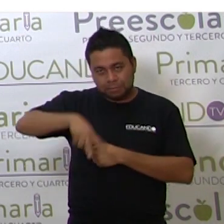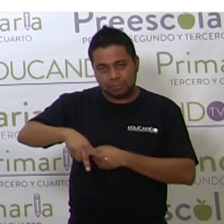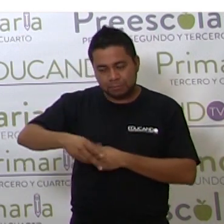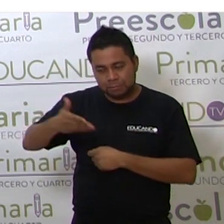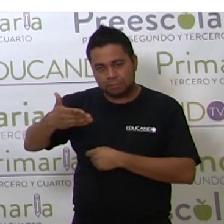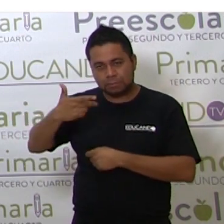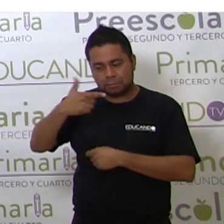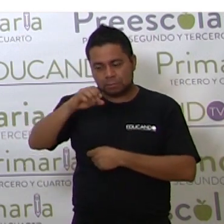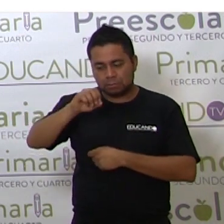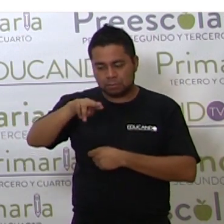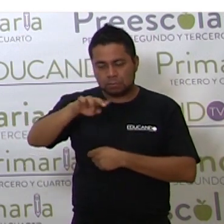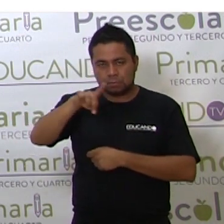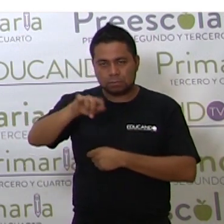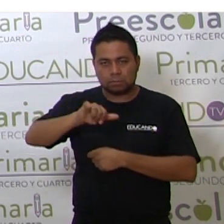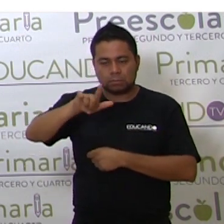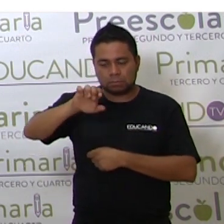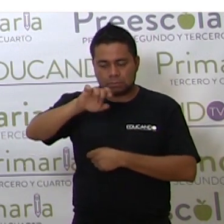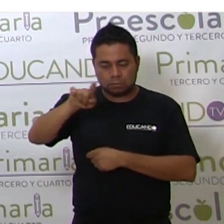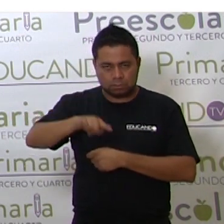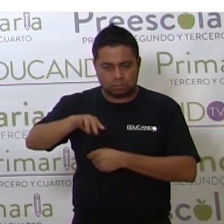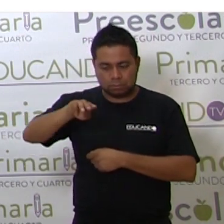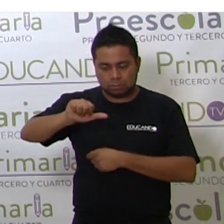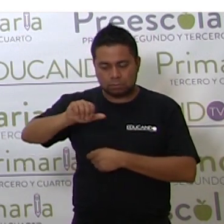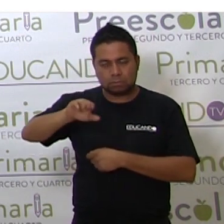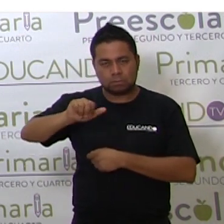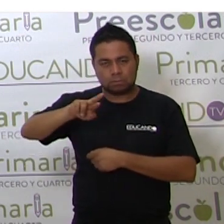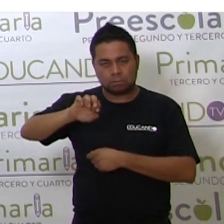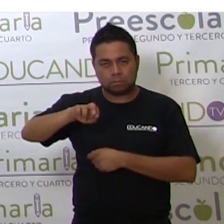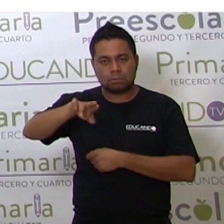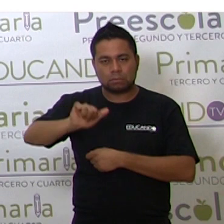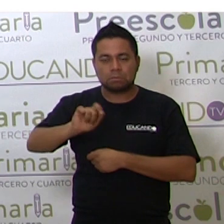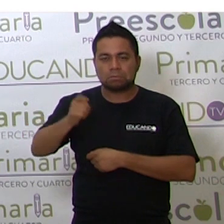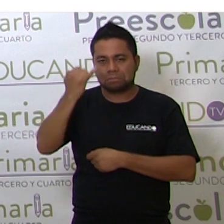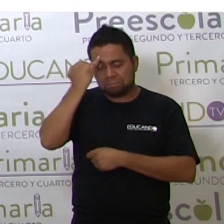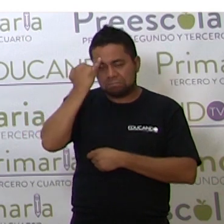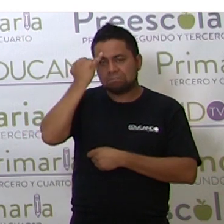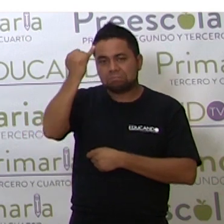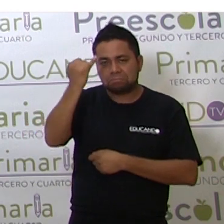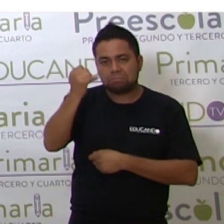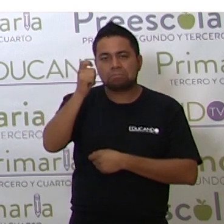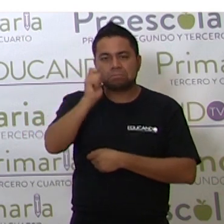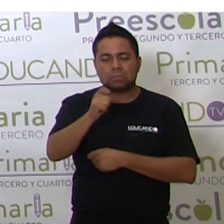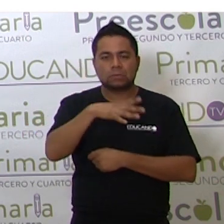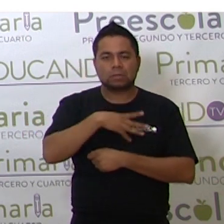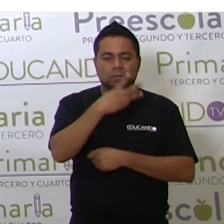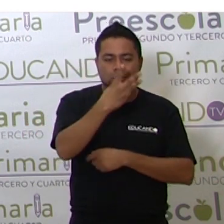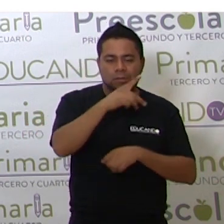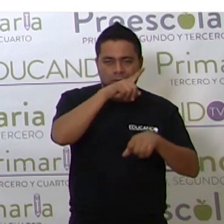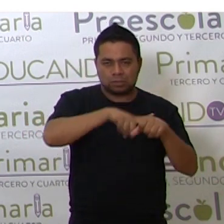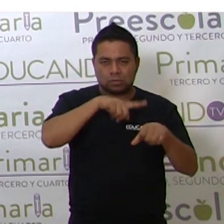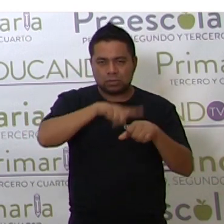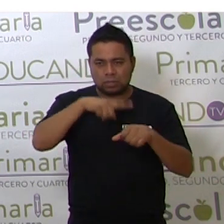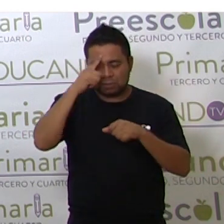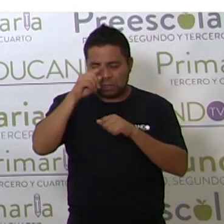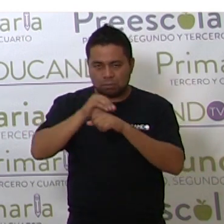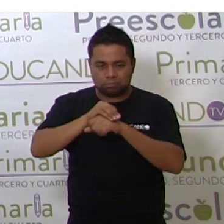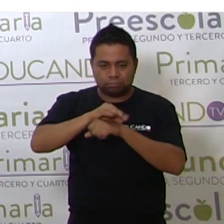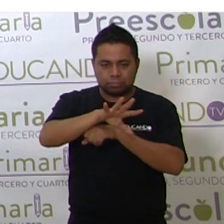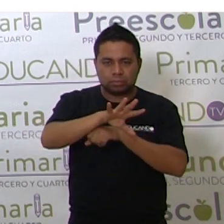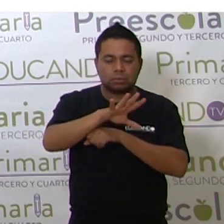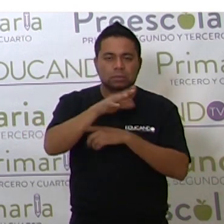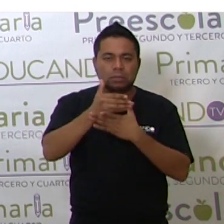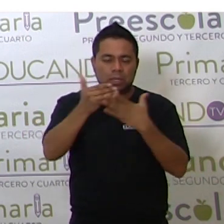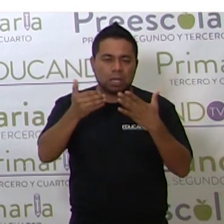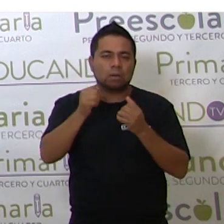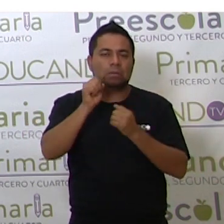gonzález macarena quien inventa o crea el sistema tricromático secuencial de campos el que conocemos